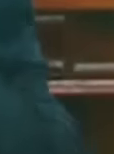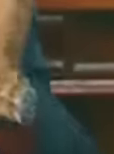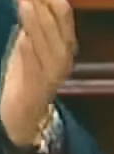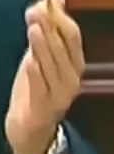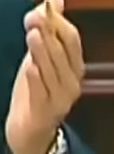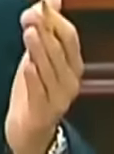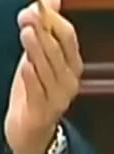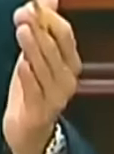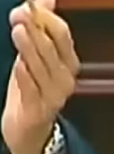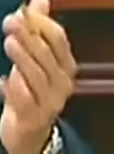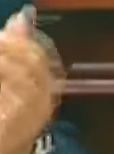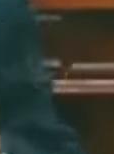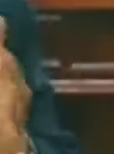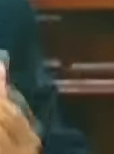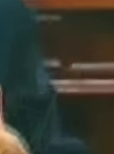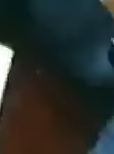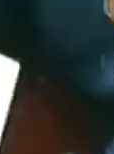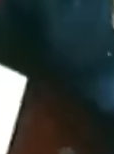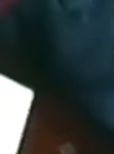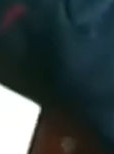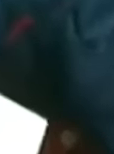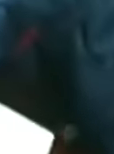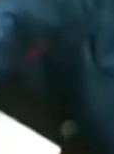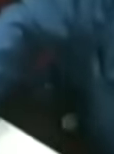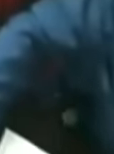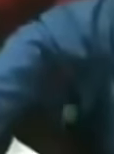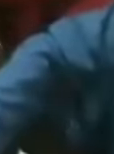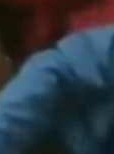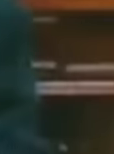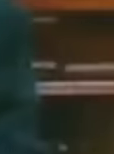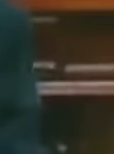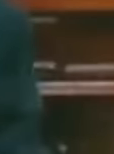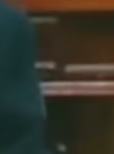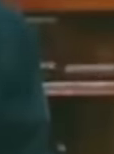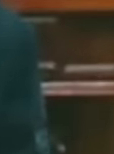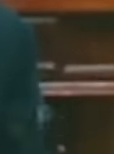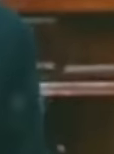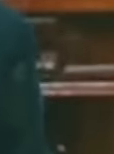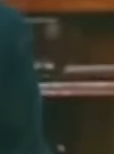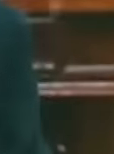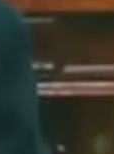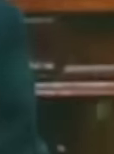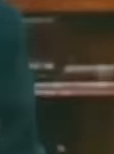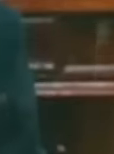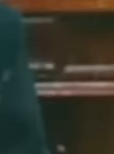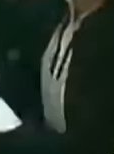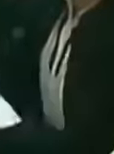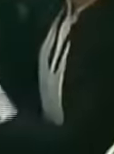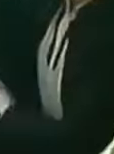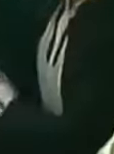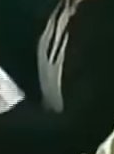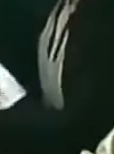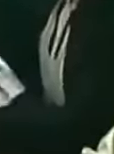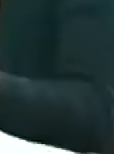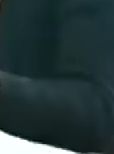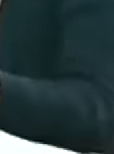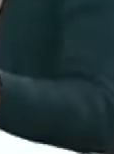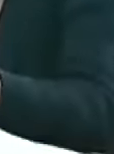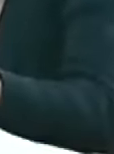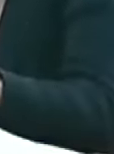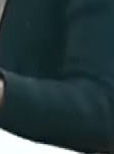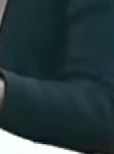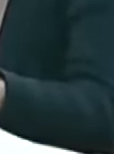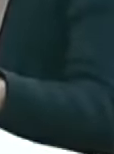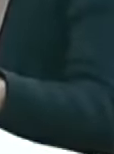el horizonte político. Lo abre y, como lo dijimos, la victoria popular, la victoria bolivariana,